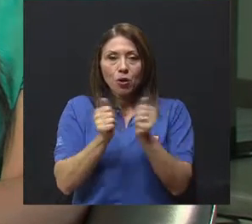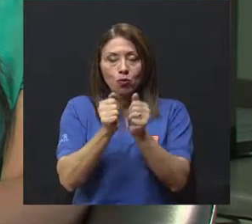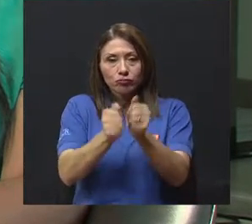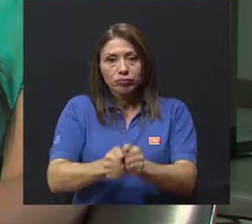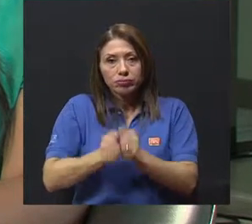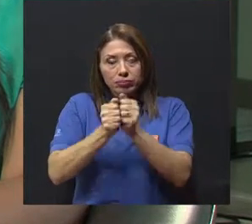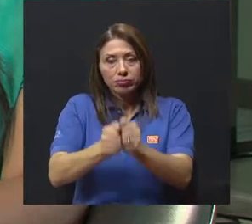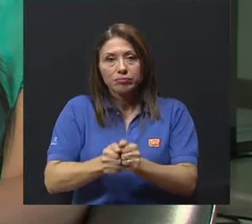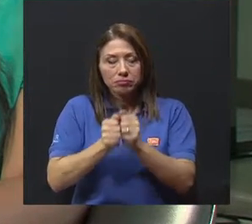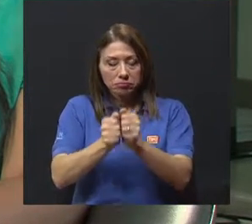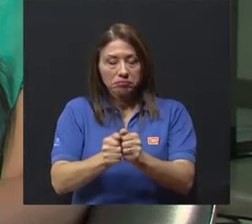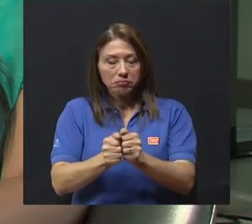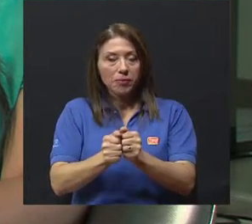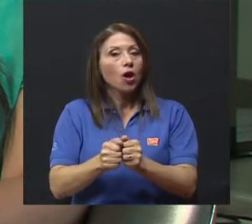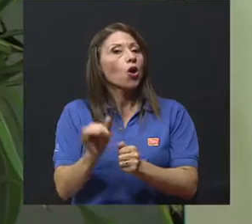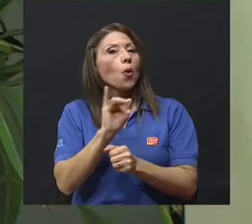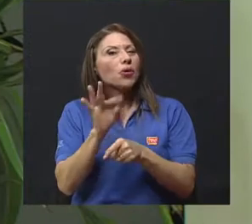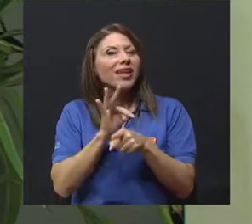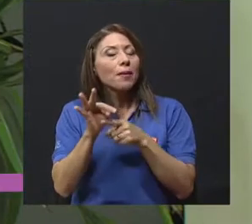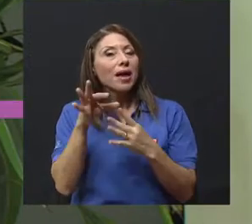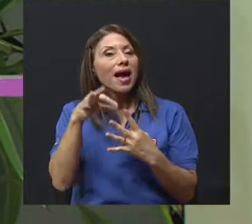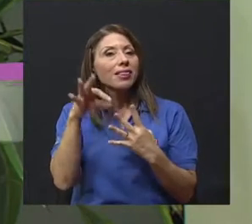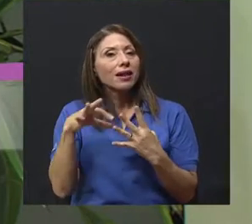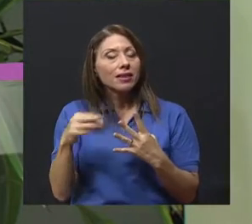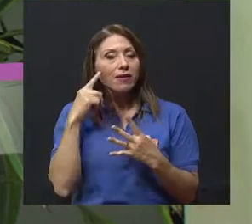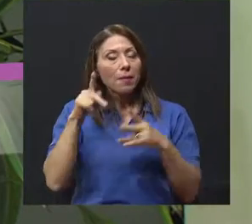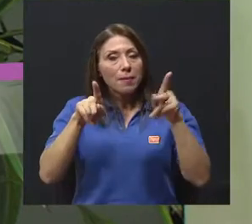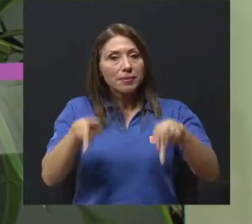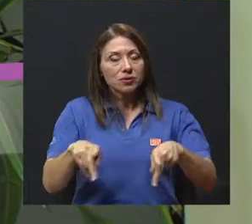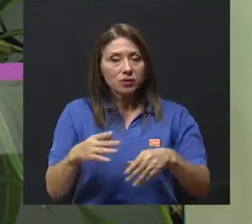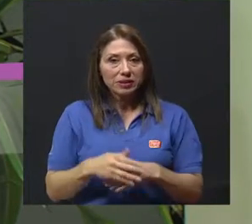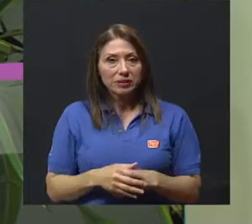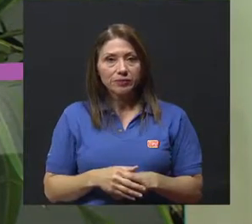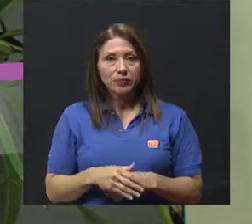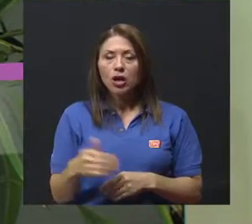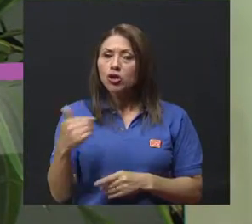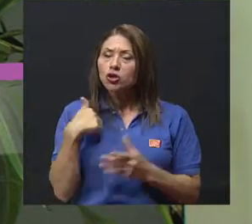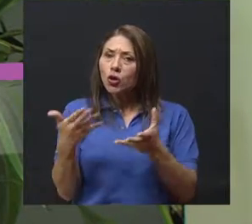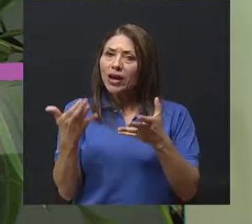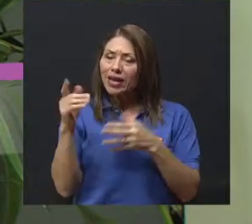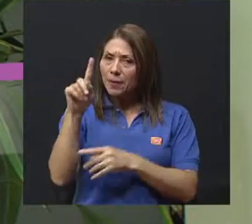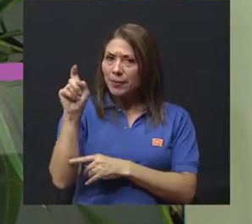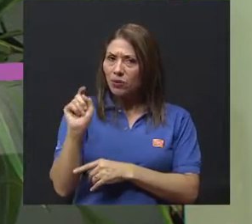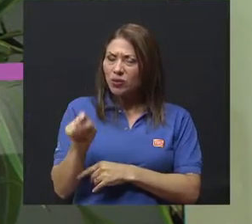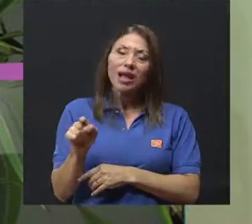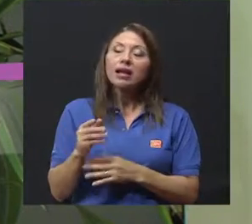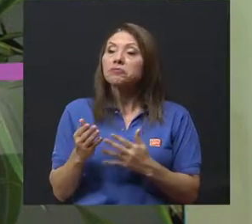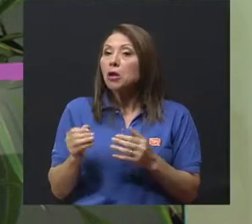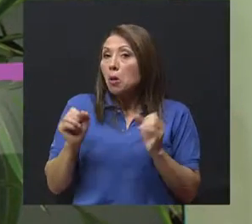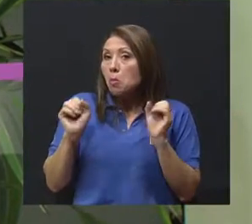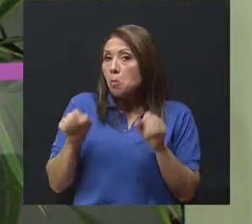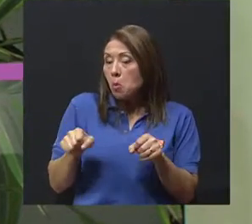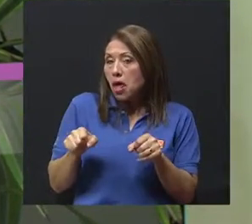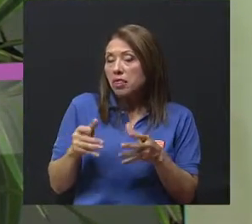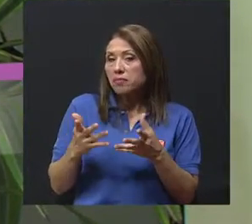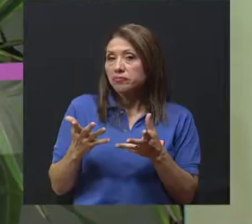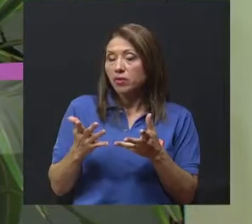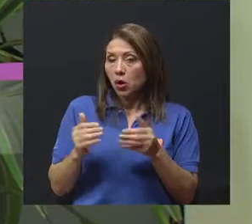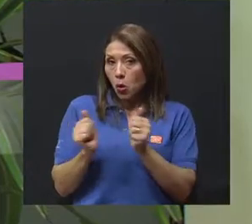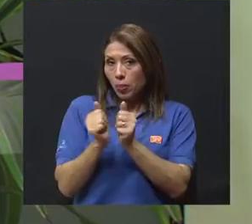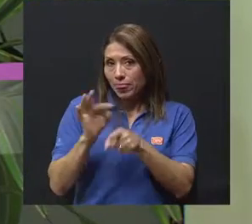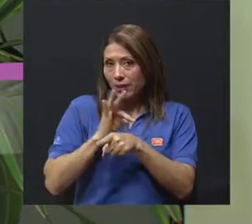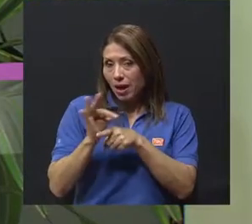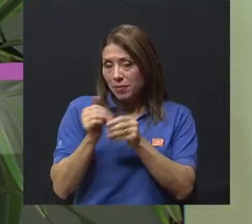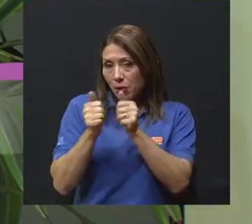traer como terapia alternativa a los pacientes solía cerrar la pregunta que yo quería hacerle y qué beneficios eventuales puede recibir un